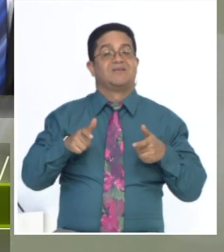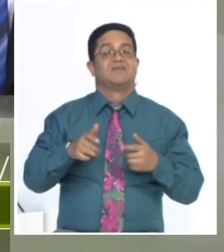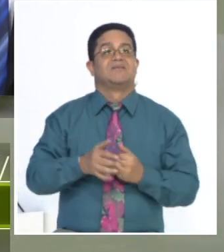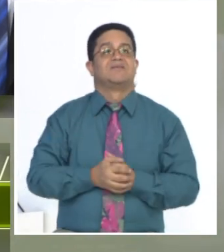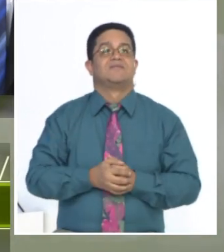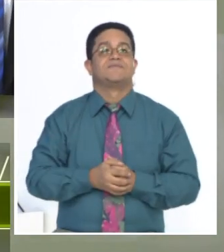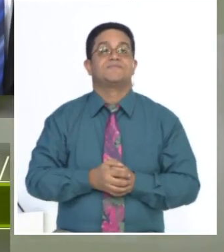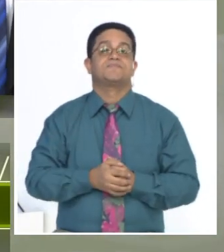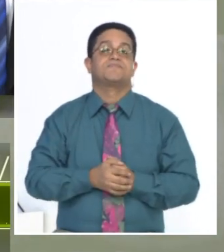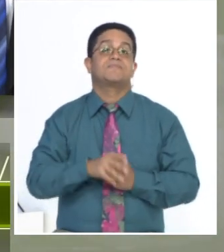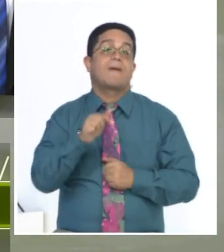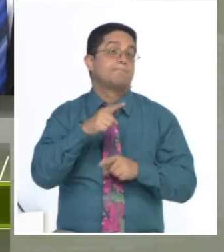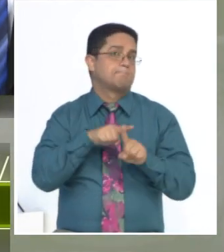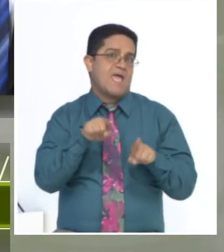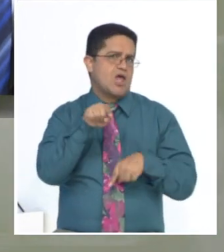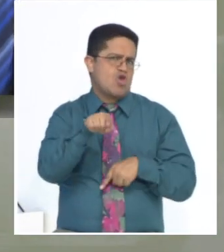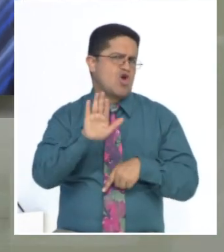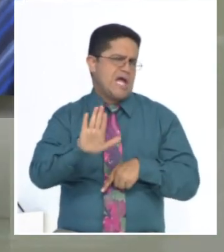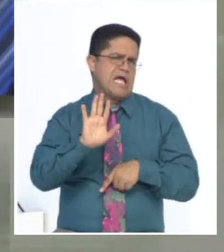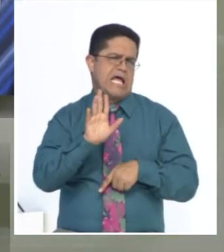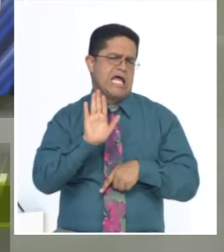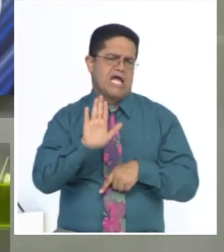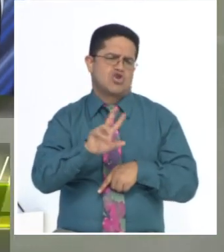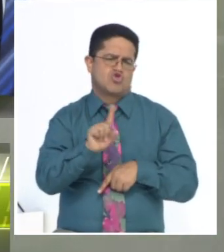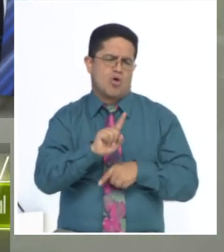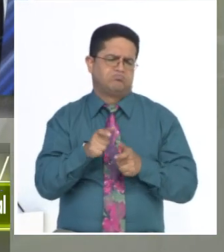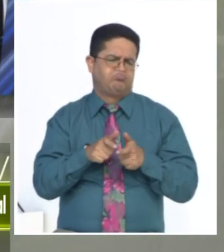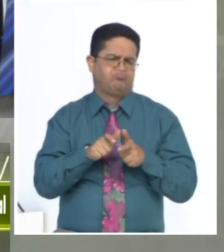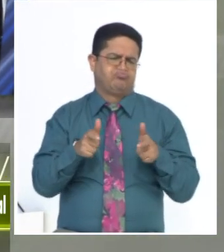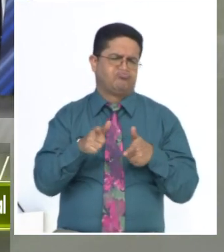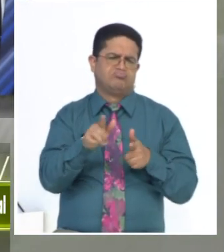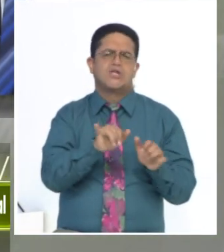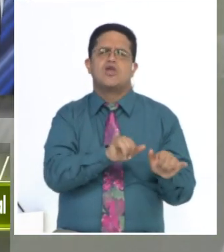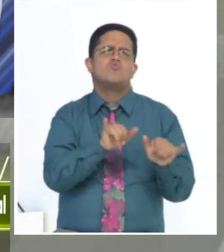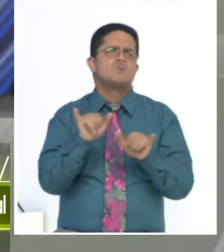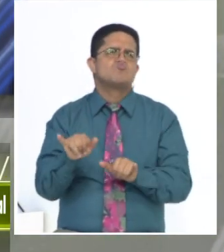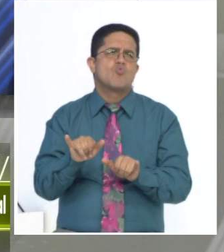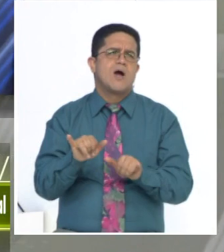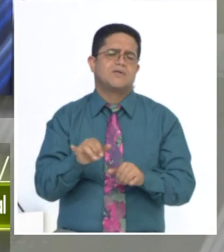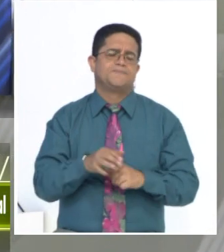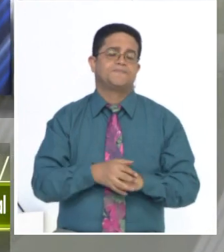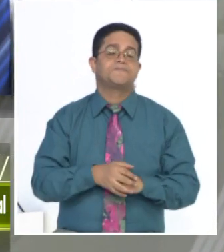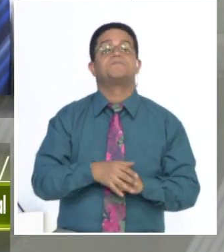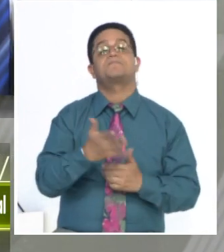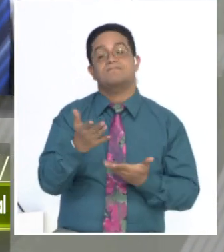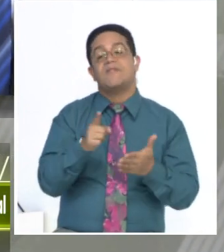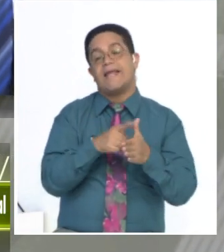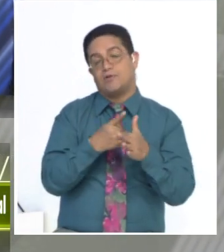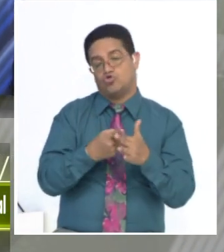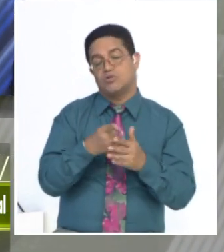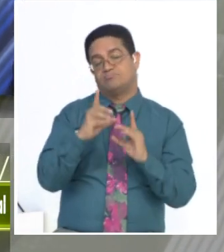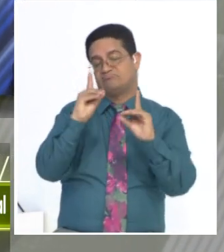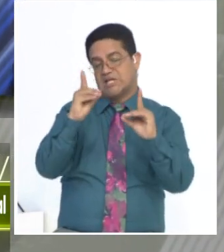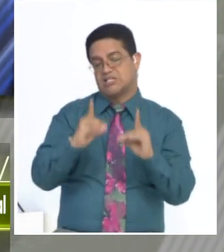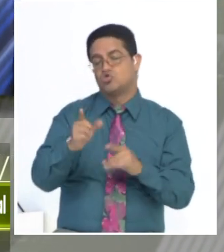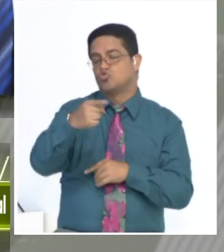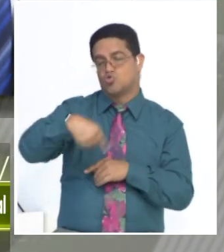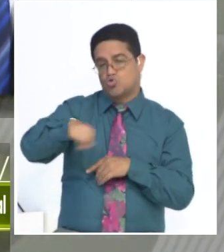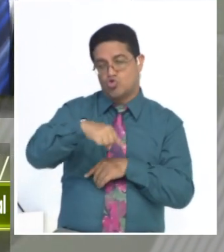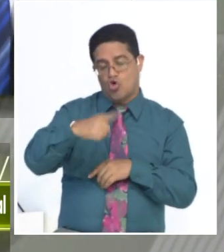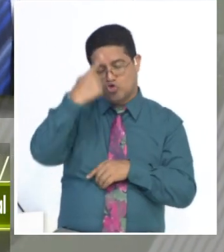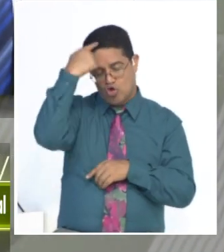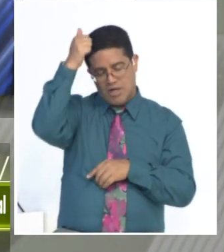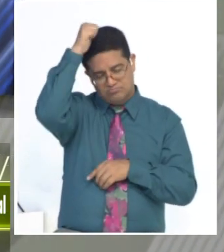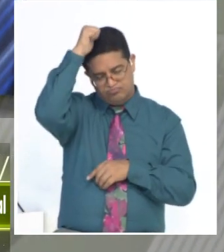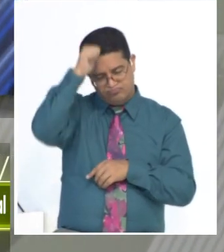mayor. Pero en este caso no fue así, se comportó de la misma manera que venía haciendo. Entonces, por motivo por el cual se decidió realizar la intervención desde